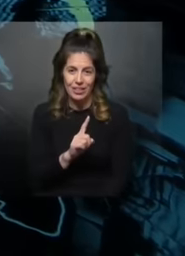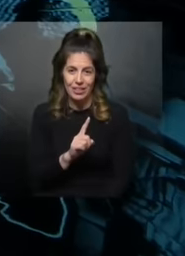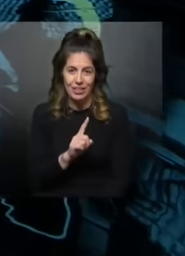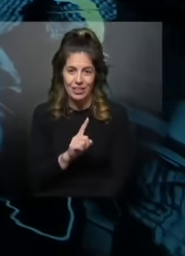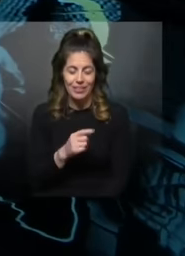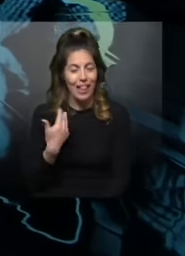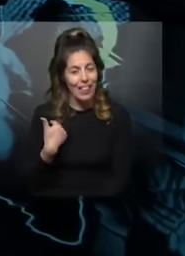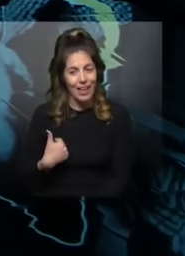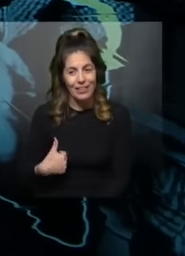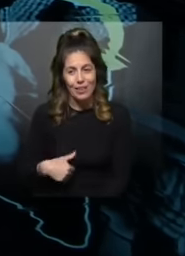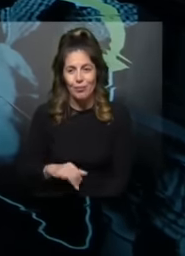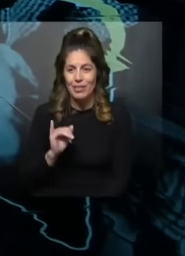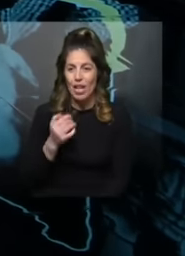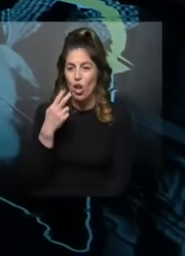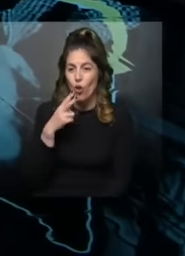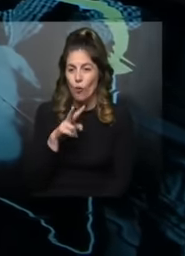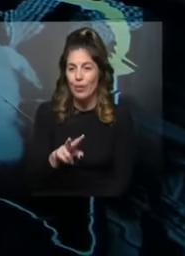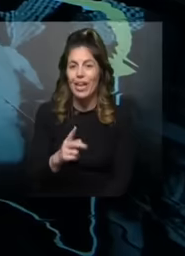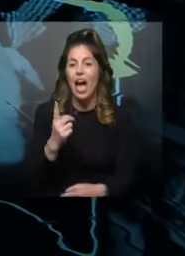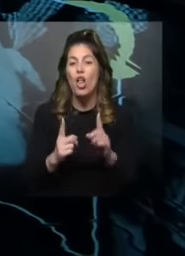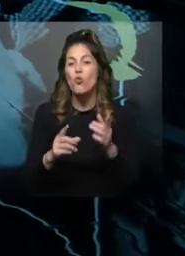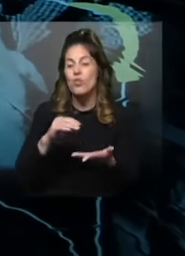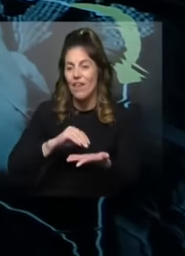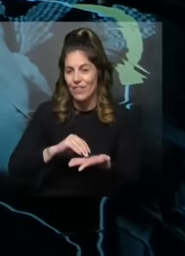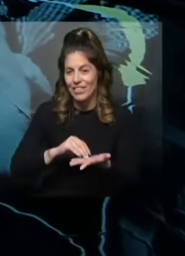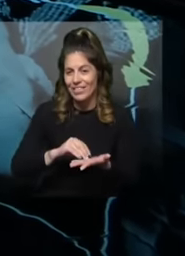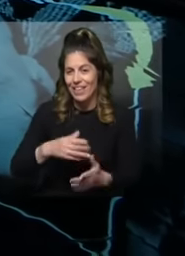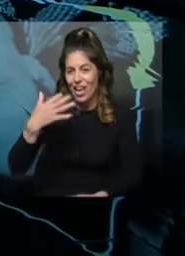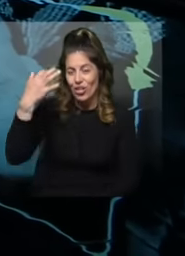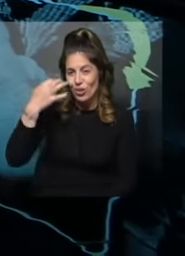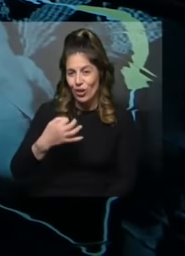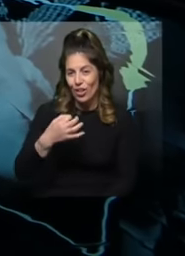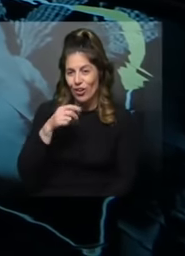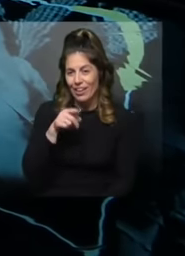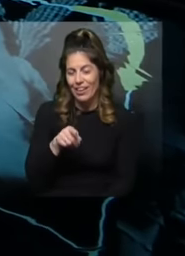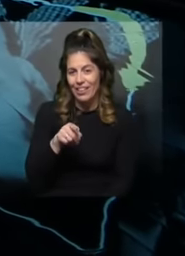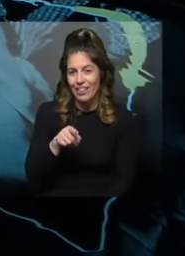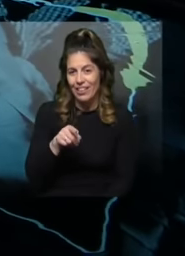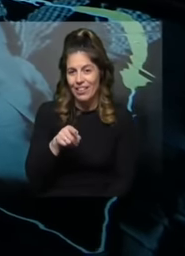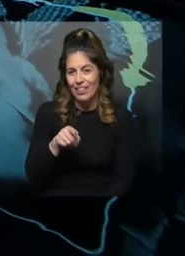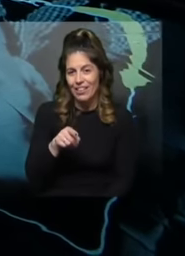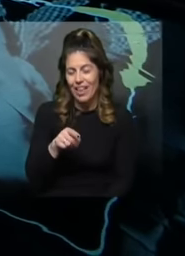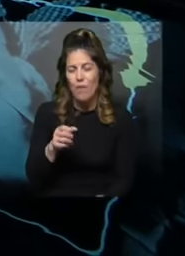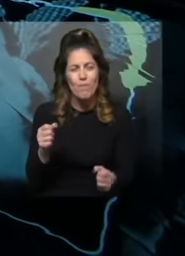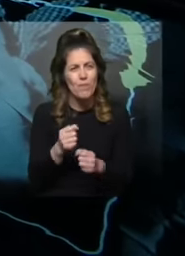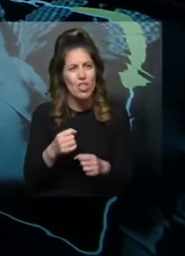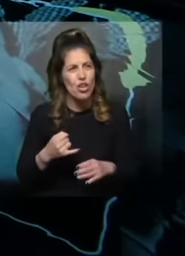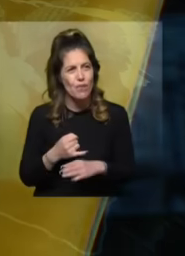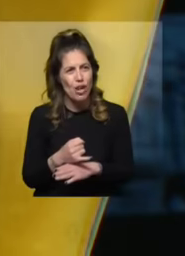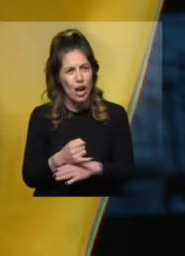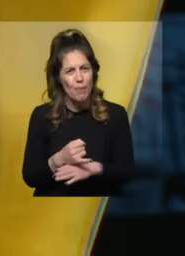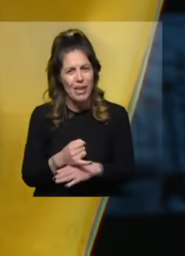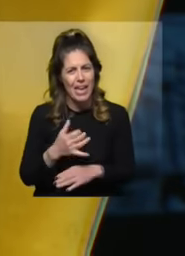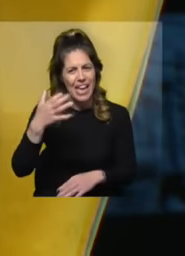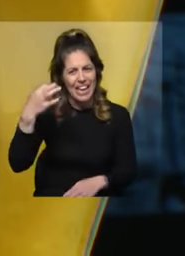Qué lástima. No, lo vi alguna vez. Yo creo que él. Ahora tengo miedo de equivocarme, pero él creo que